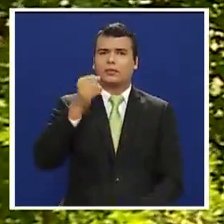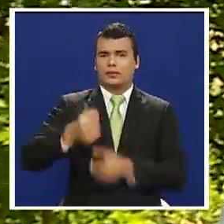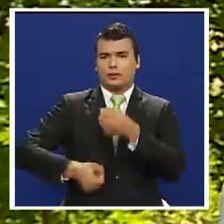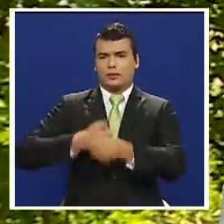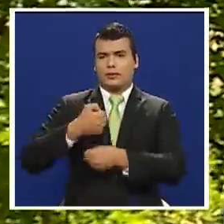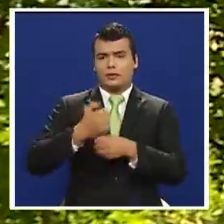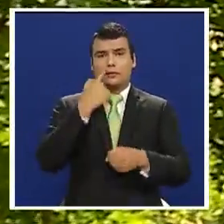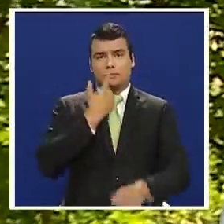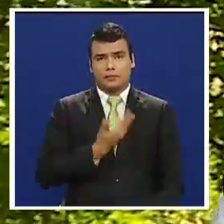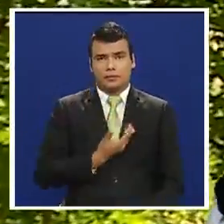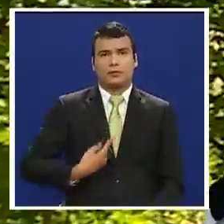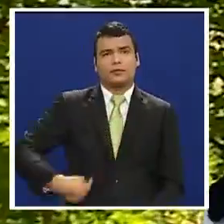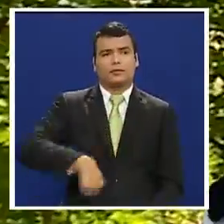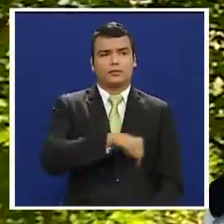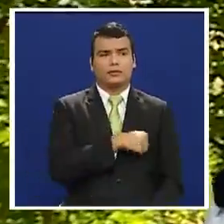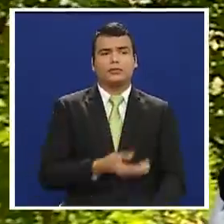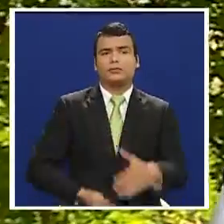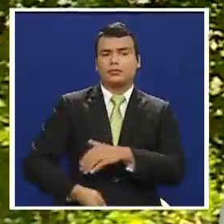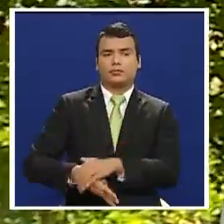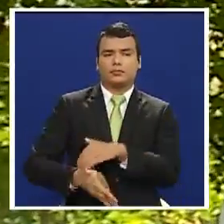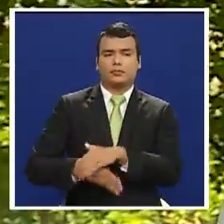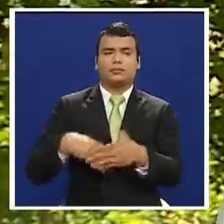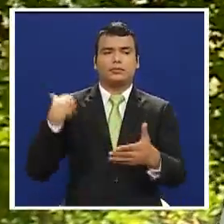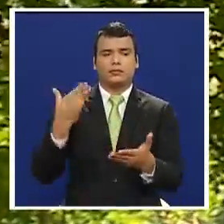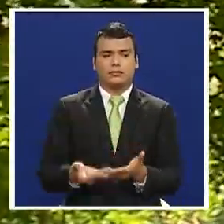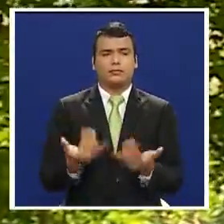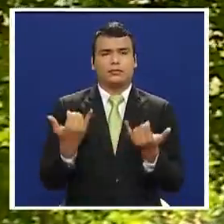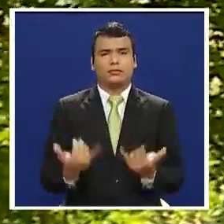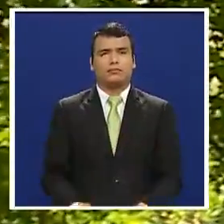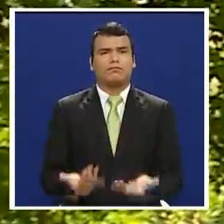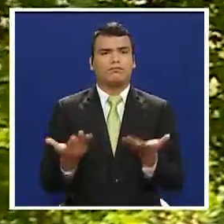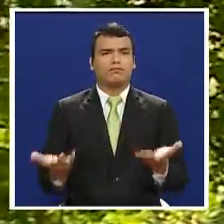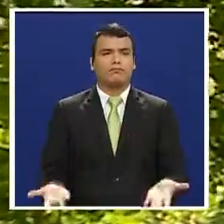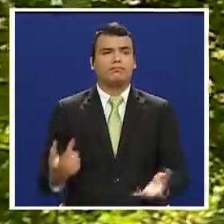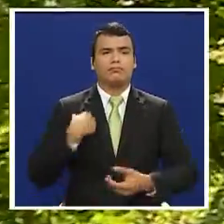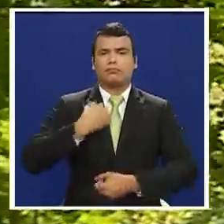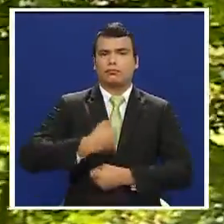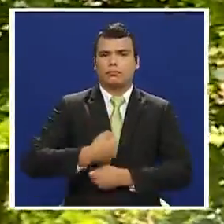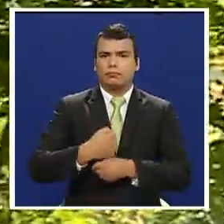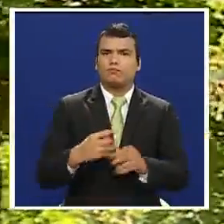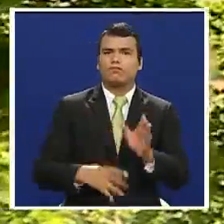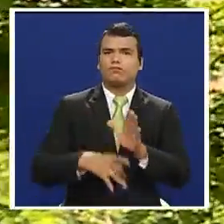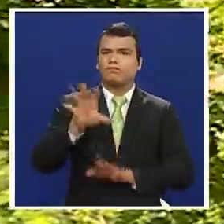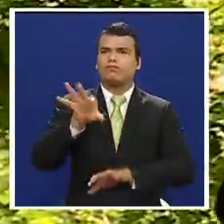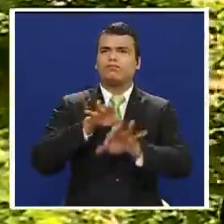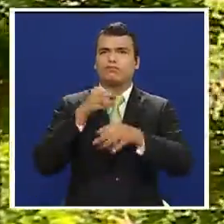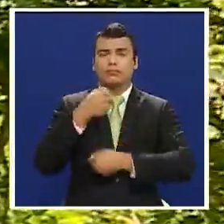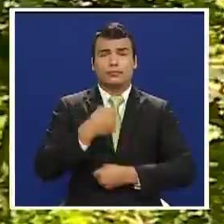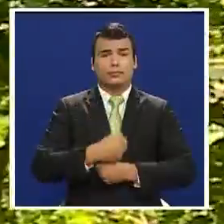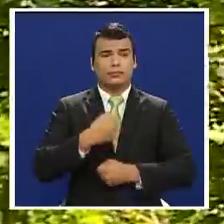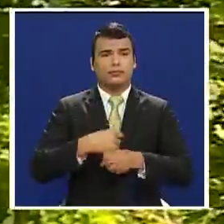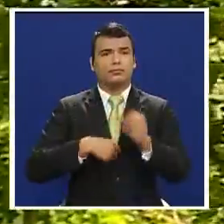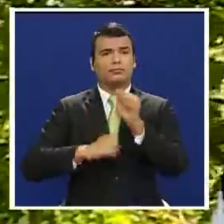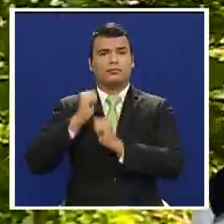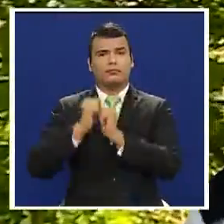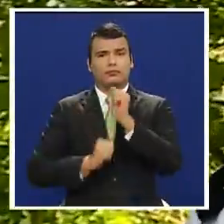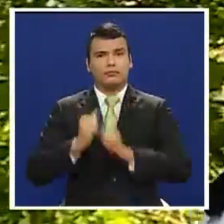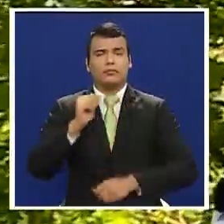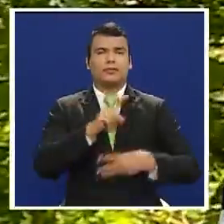es delicado. Y bueno, sí, la verdad efectiva es que yo terminé mi turno como alcalde